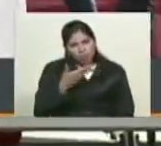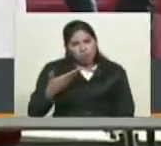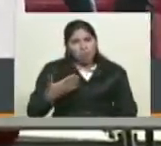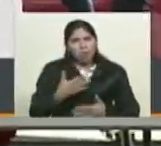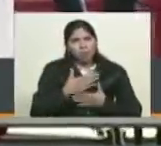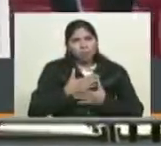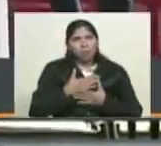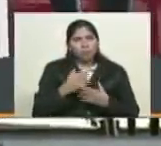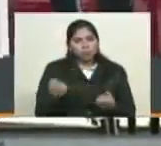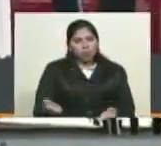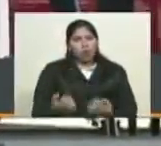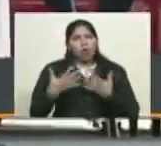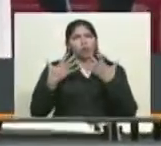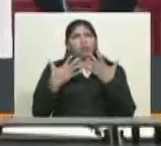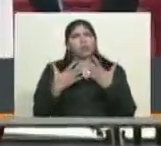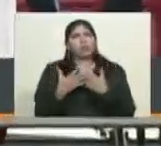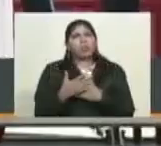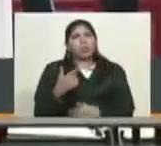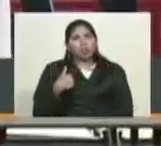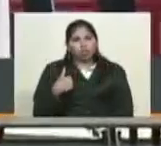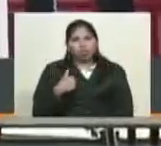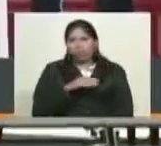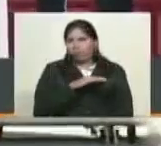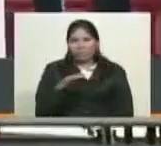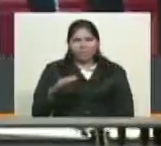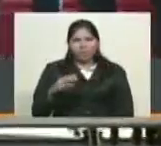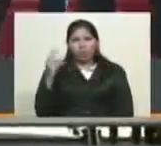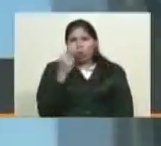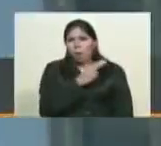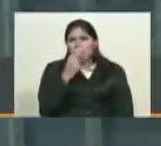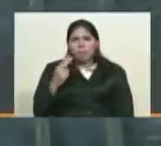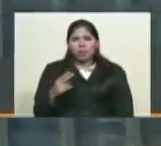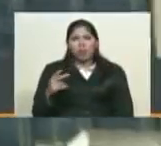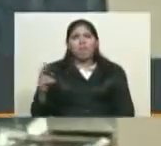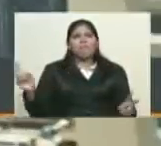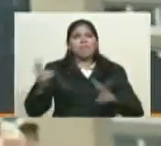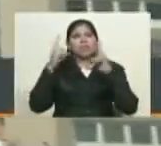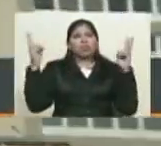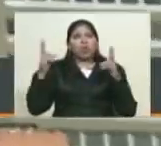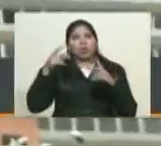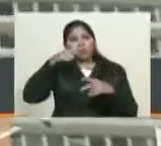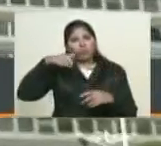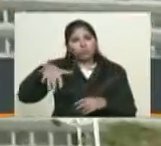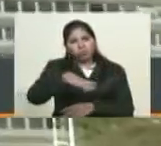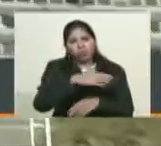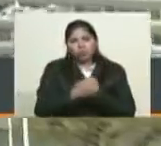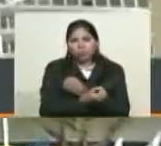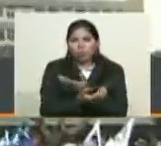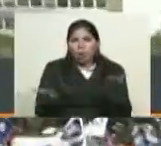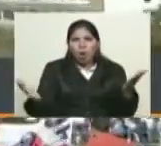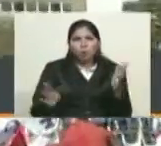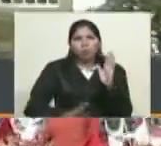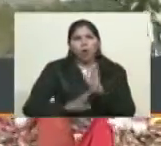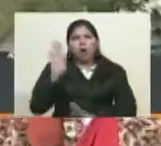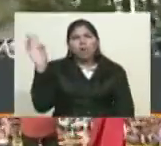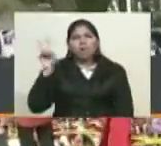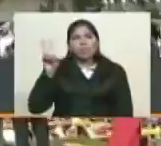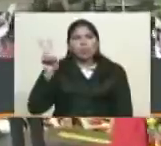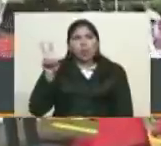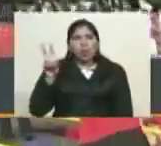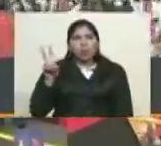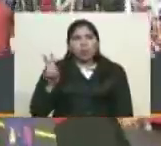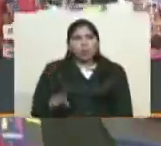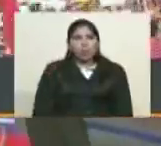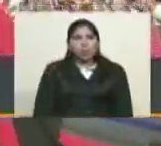me comprometo a entregarle la victoria presidencial al pueblo de Venezuela. ¡Que vive el legado